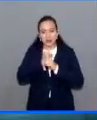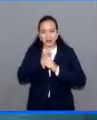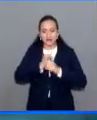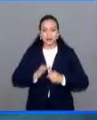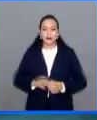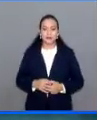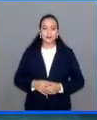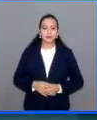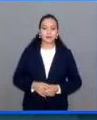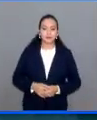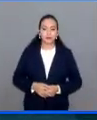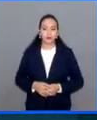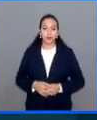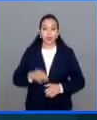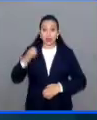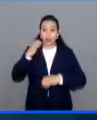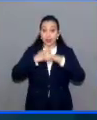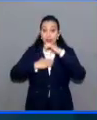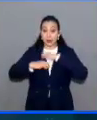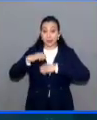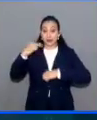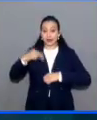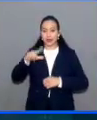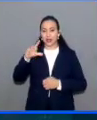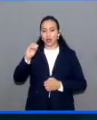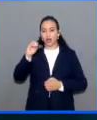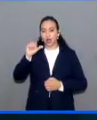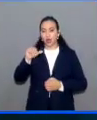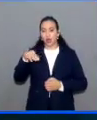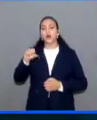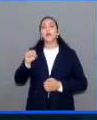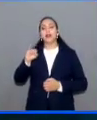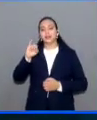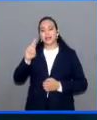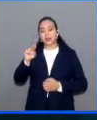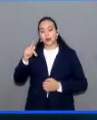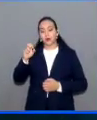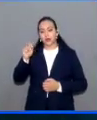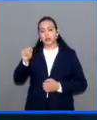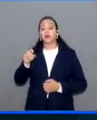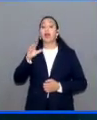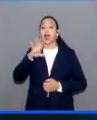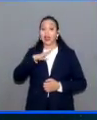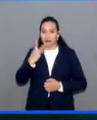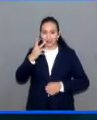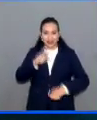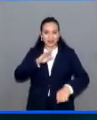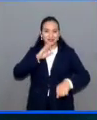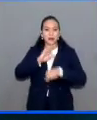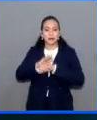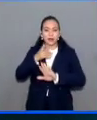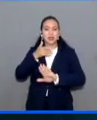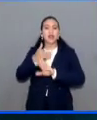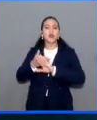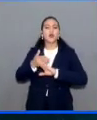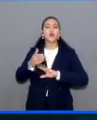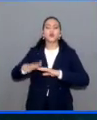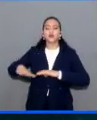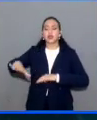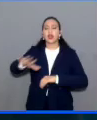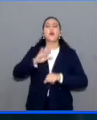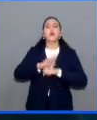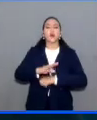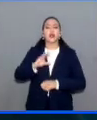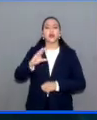La empresa Loma de Irapuato interpuso 3 amparos contra el aseguramiento del fraccionamiento La Cucursola en